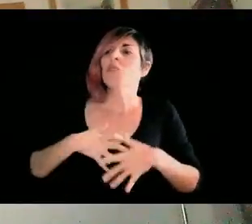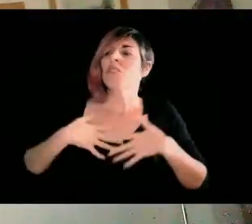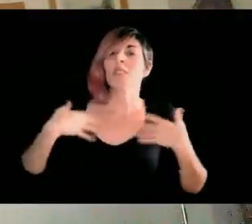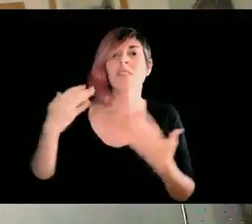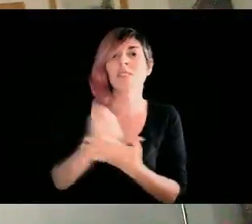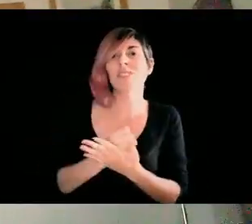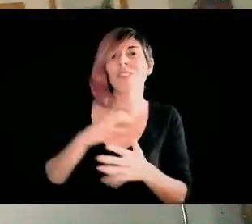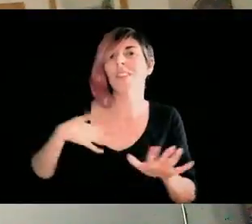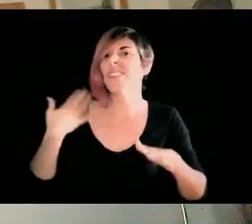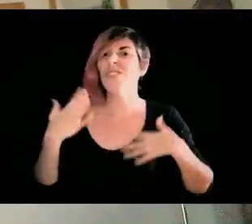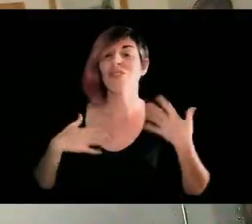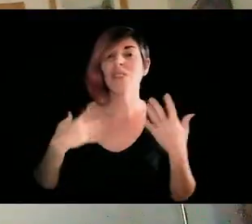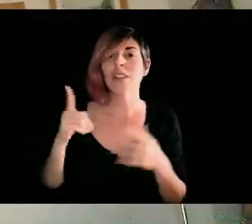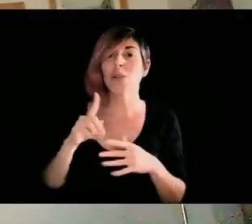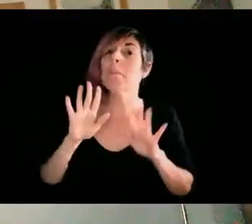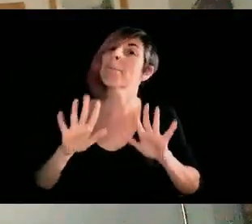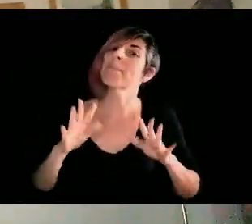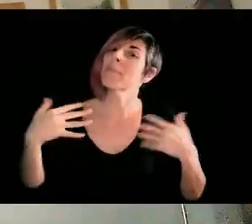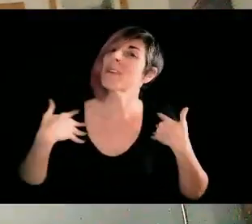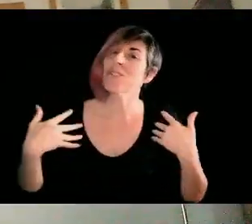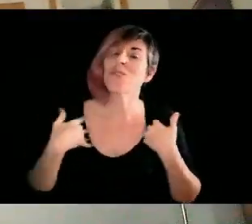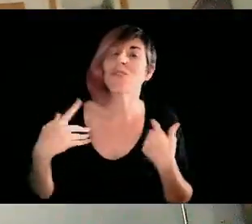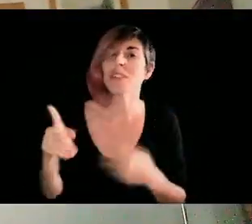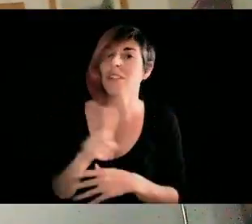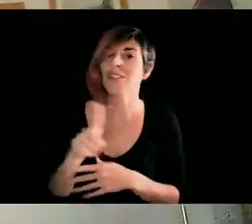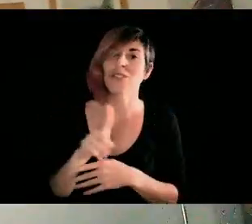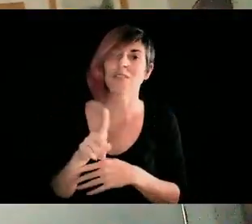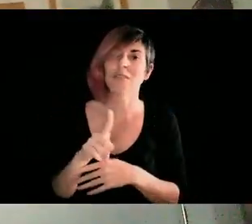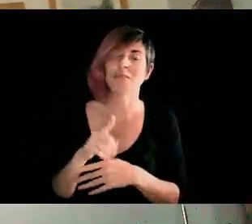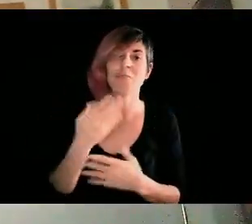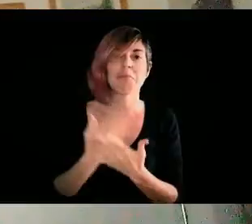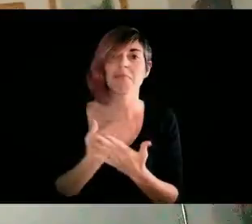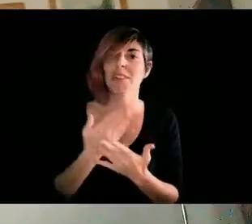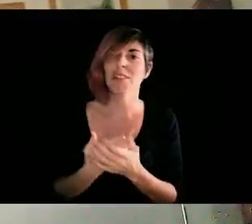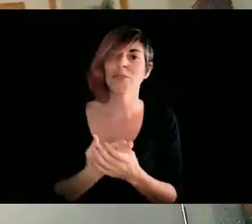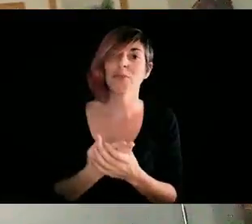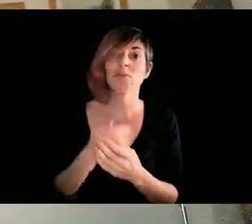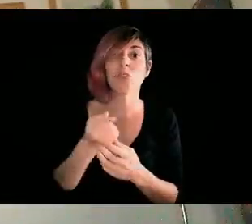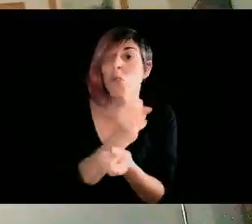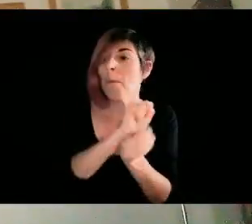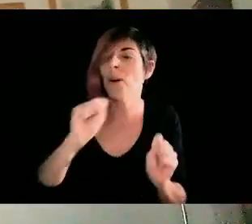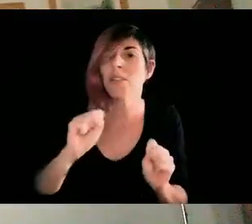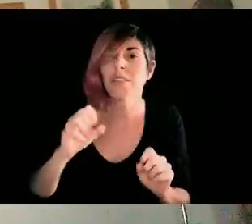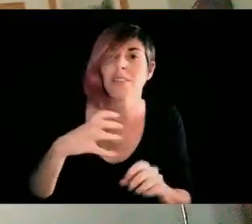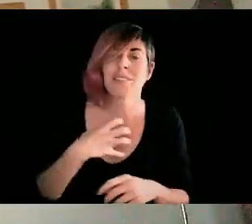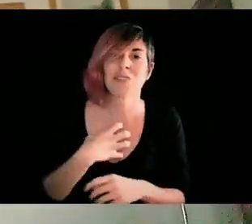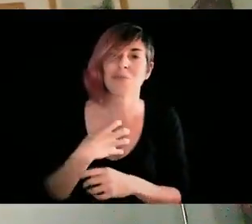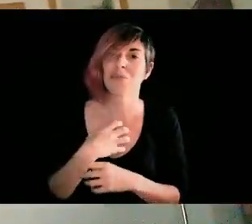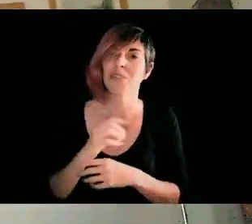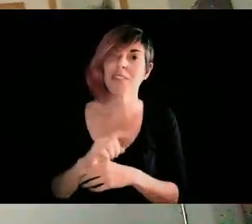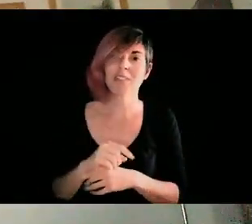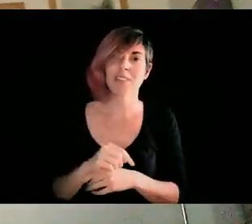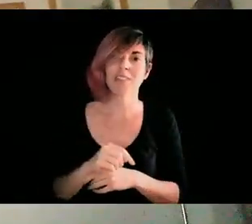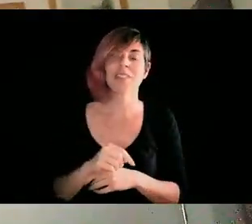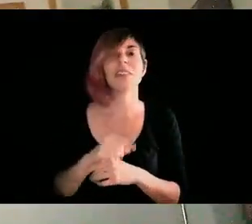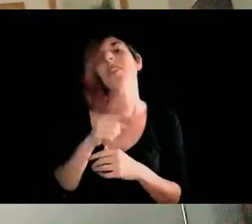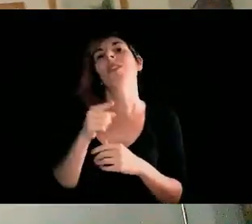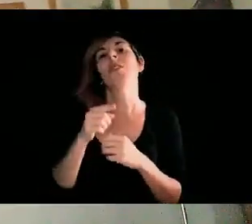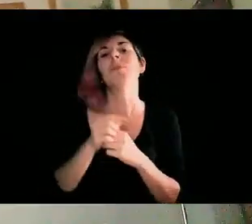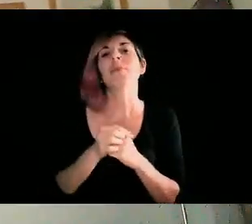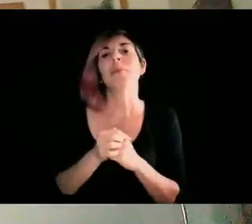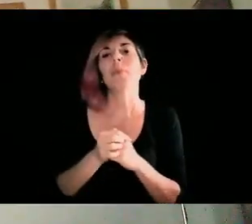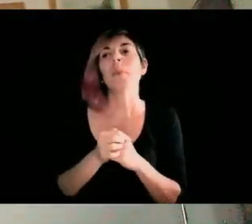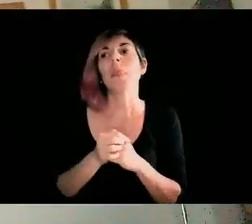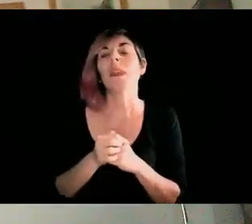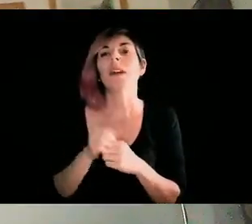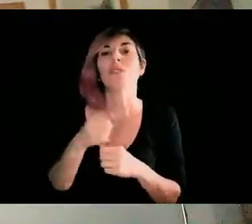no te pido que disfrutes de todas las emociones, pero sí que no las sufras, sí que no te resistas a ellas para que puedas ver por